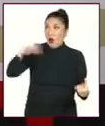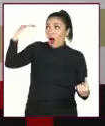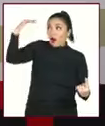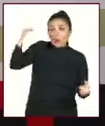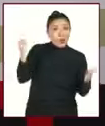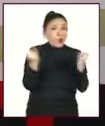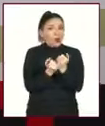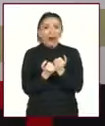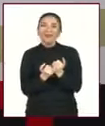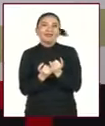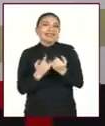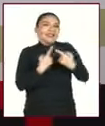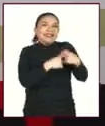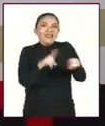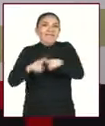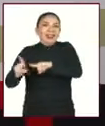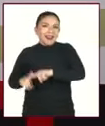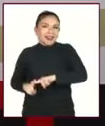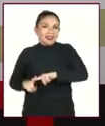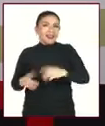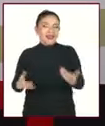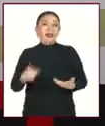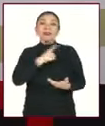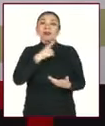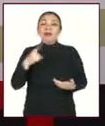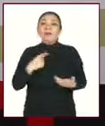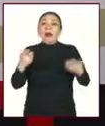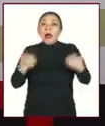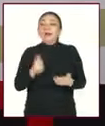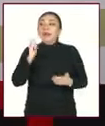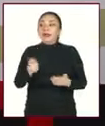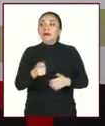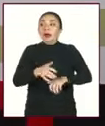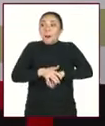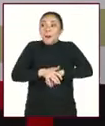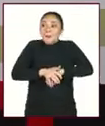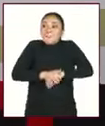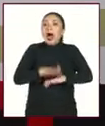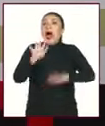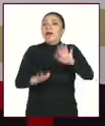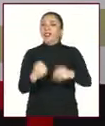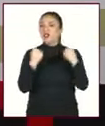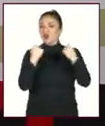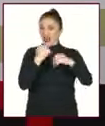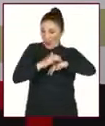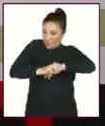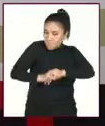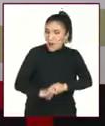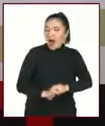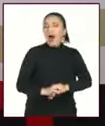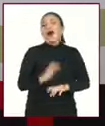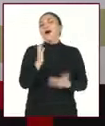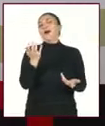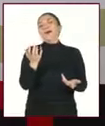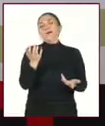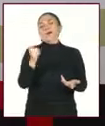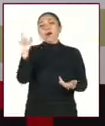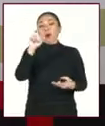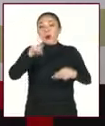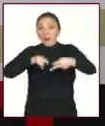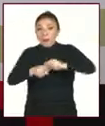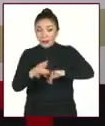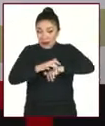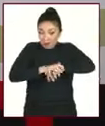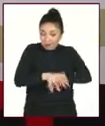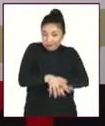obeso. Entonces, a veces lo que hay que hacer es que la compresión tiene que ser un poco más fuerte. Muchas veces cuando se inician estas